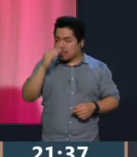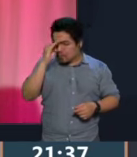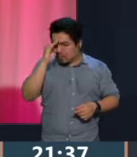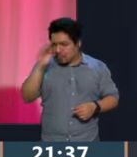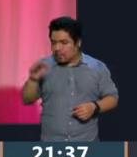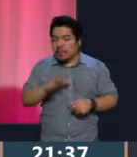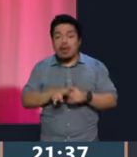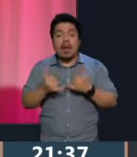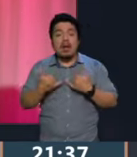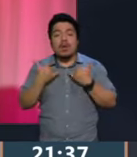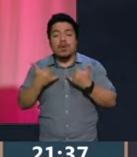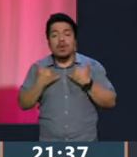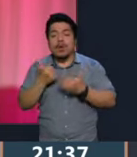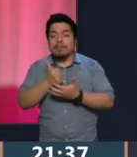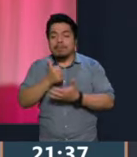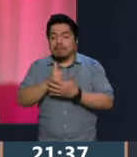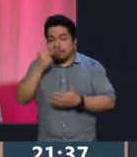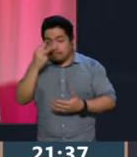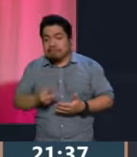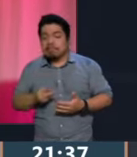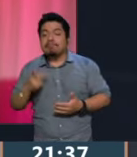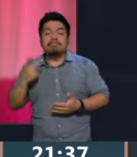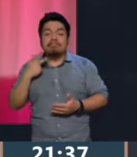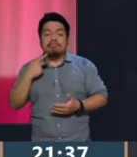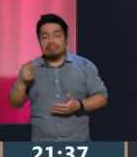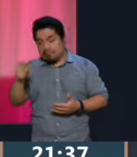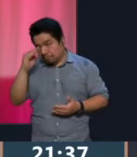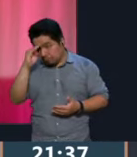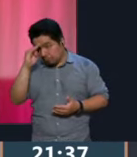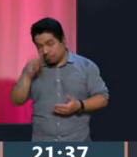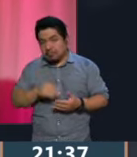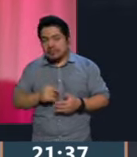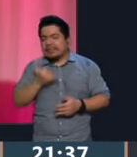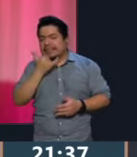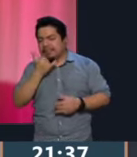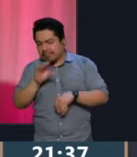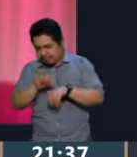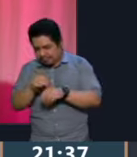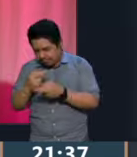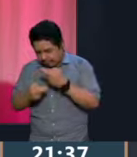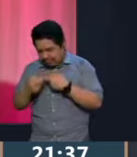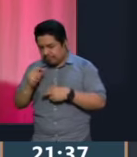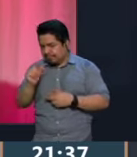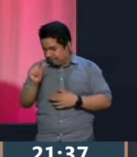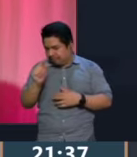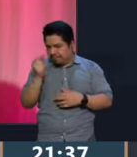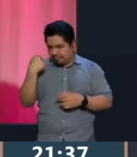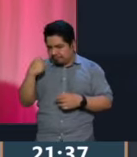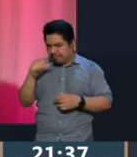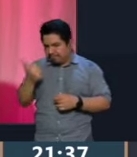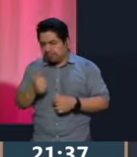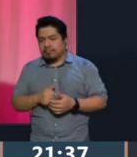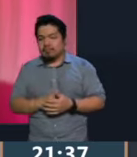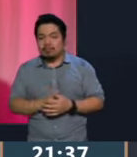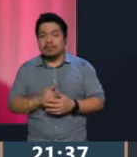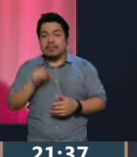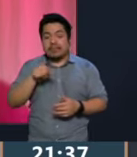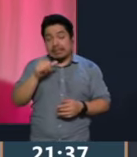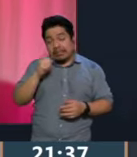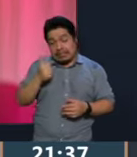papel de los jóvenes en la ciudad y en la política. Claro. Pero si me permites, Bea, por regresar tantito también al otro tema, creo que uno de los